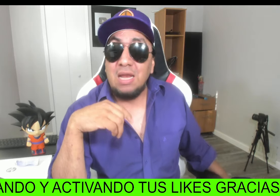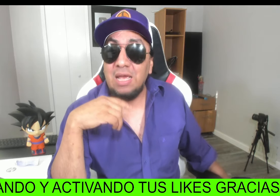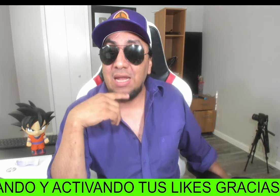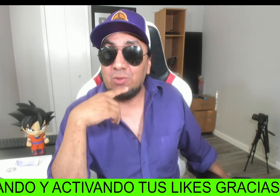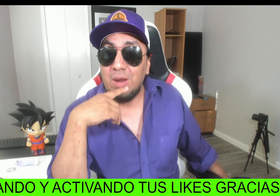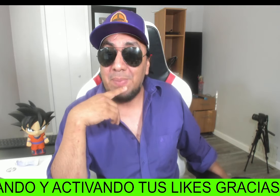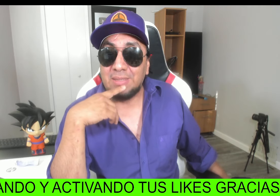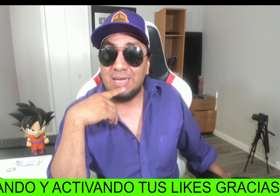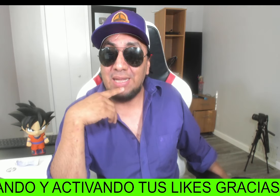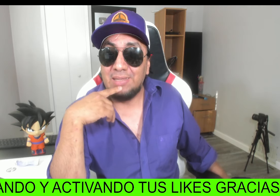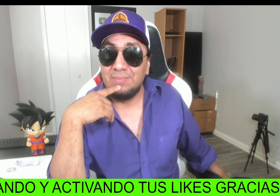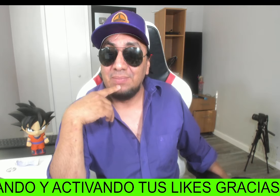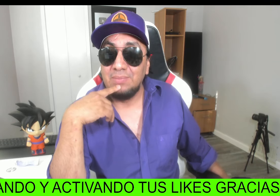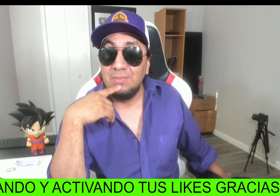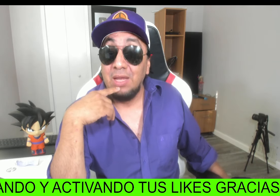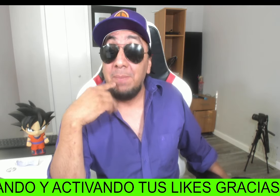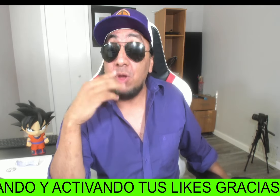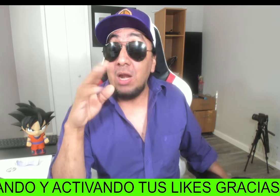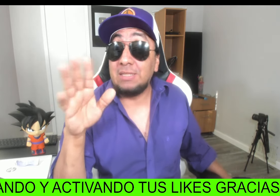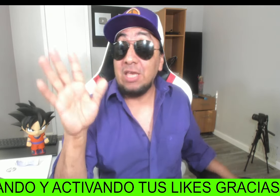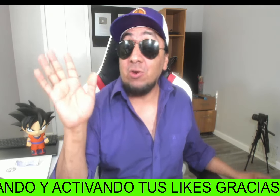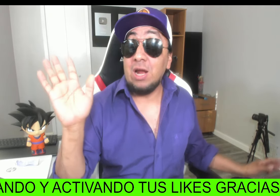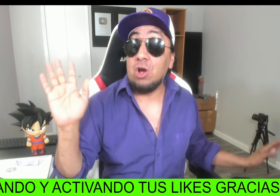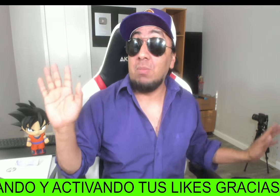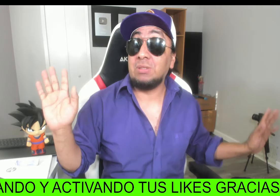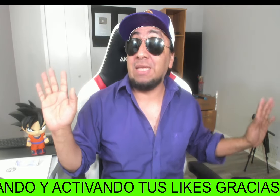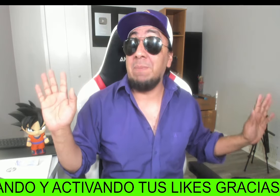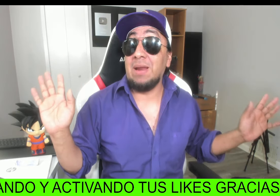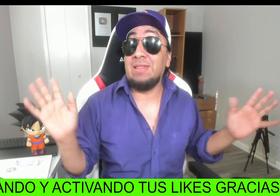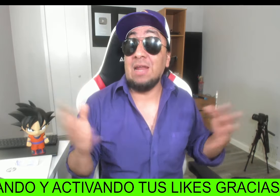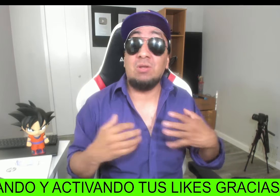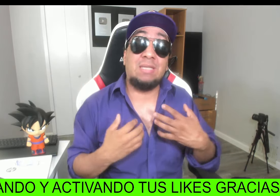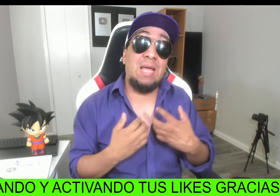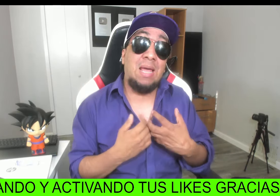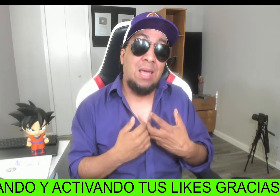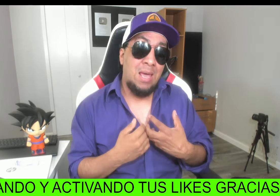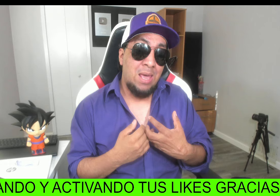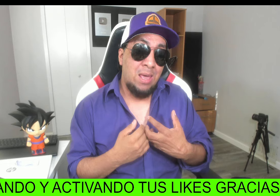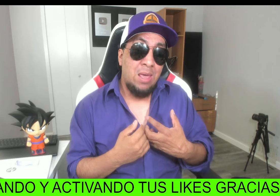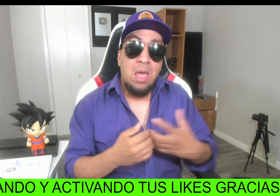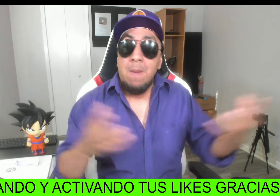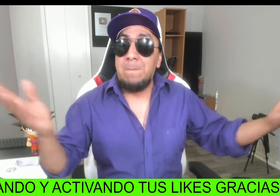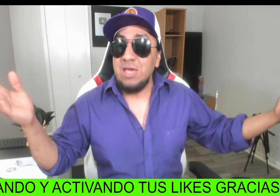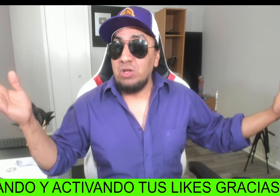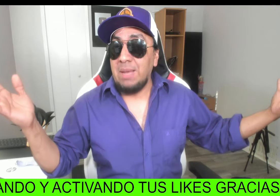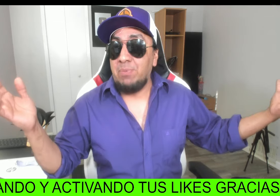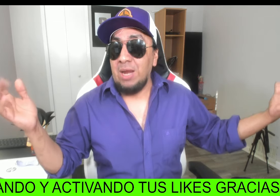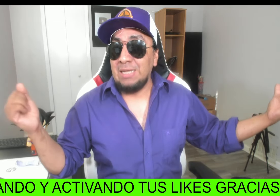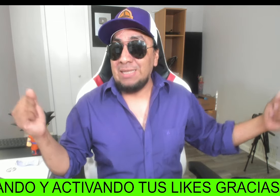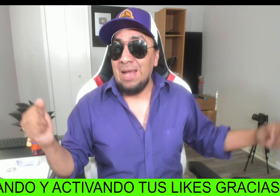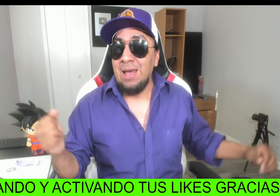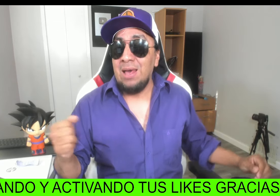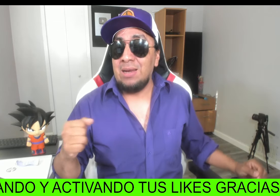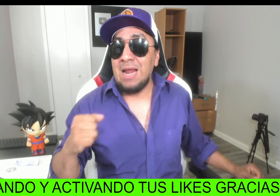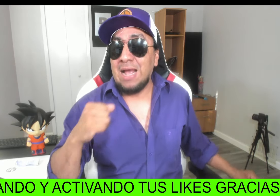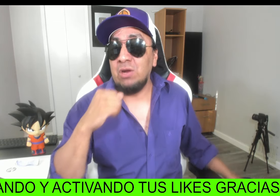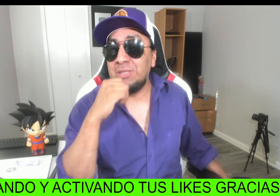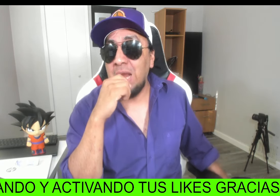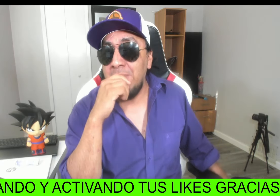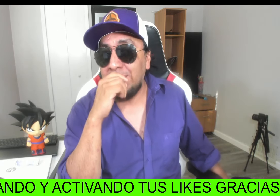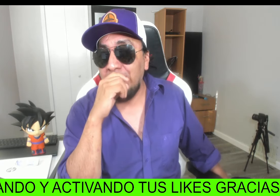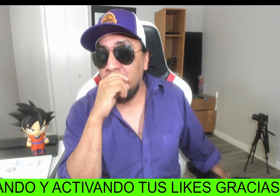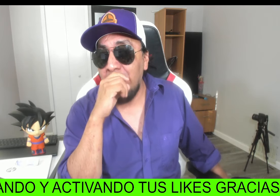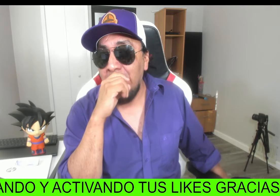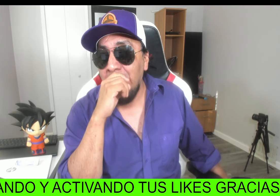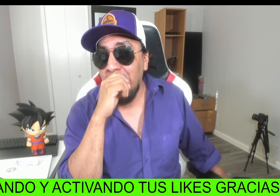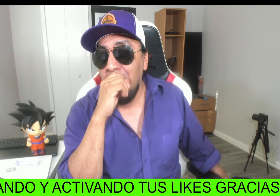en la legislatura pasada. Pero la señora, como siempre, dándose baños de pureza, rascándose